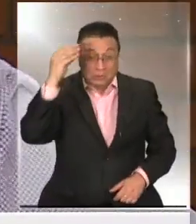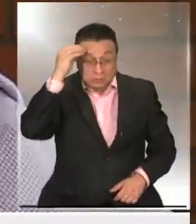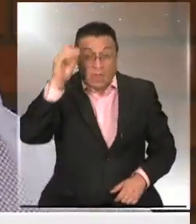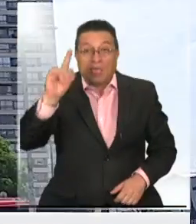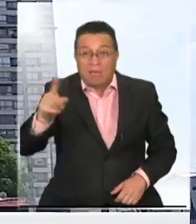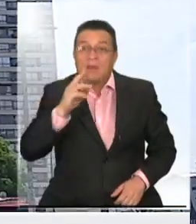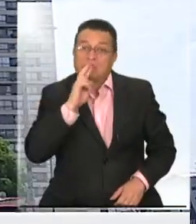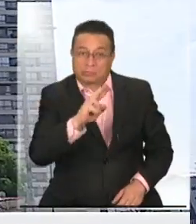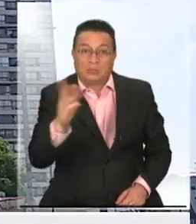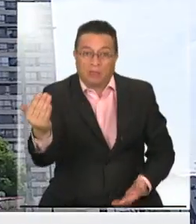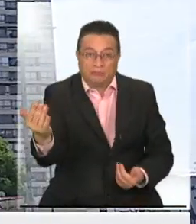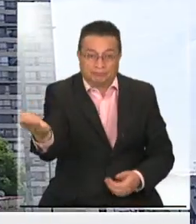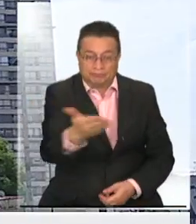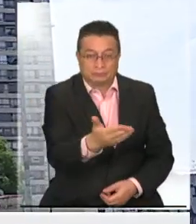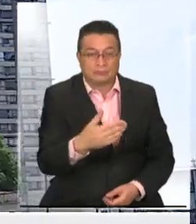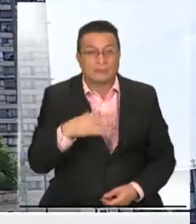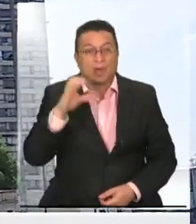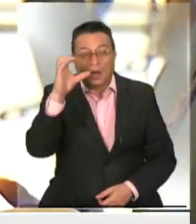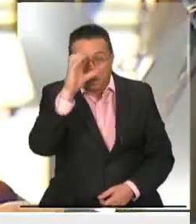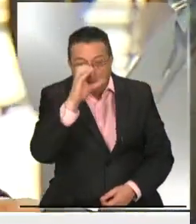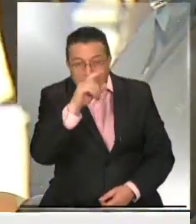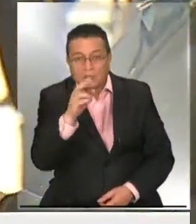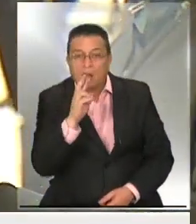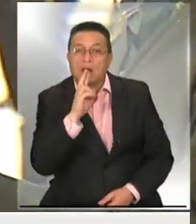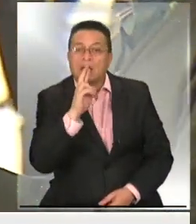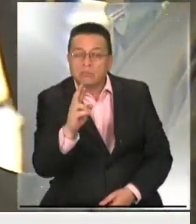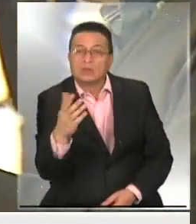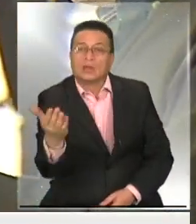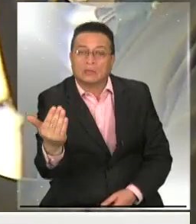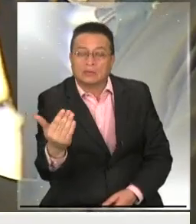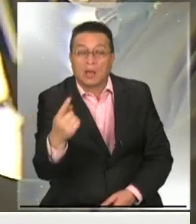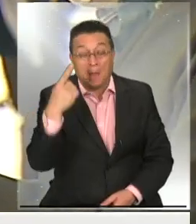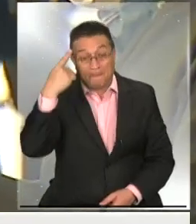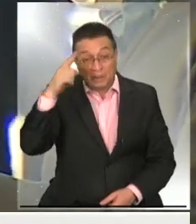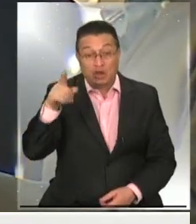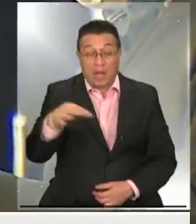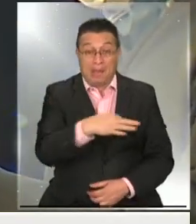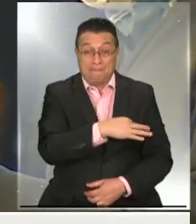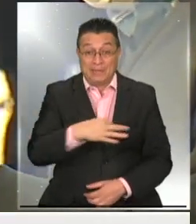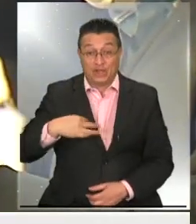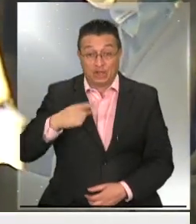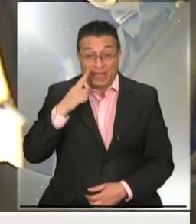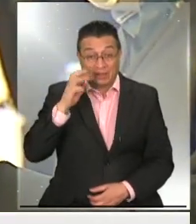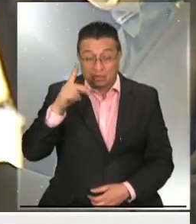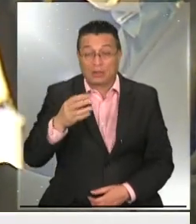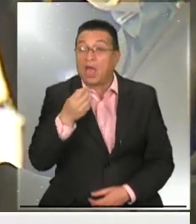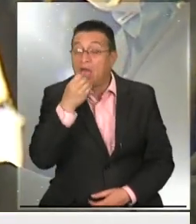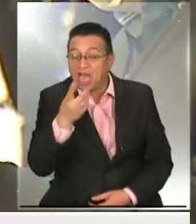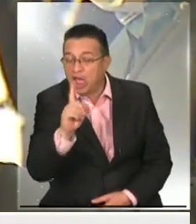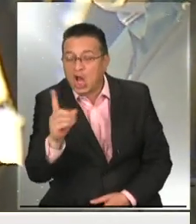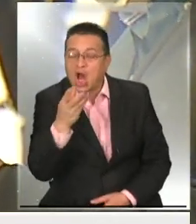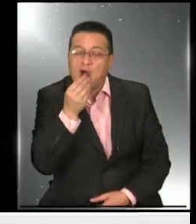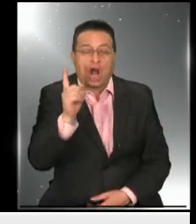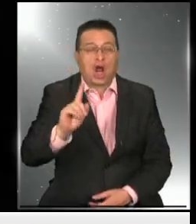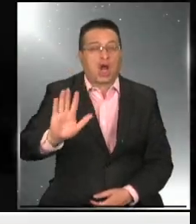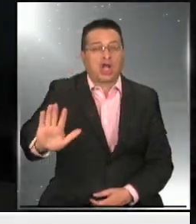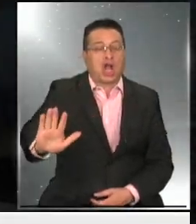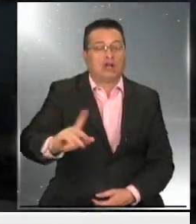que responder. Intentamos buscar justamente esa respuesta, pero el actual ministro del Interior evitó referirse a este